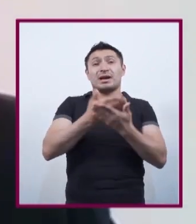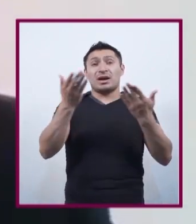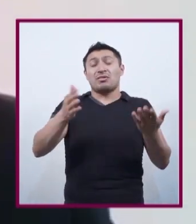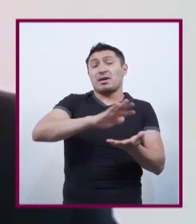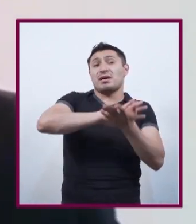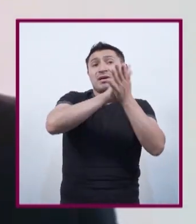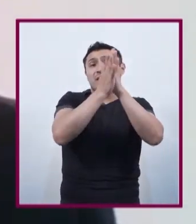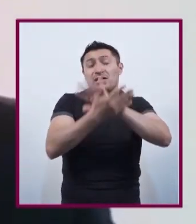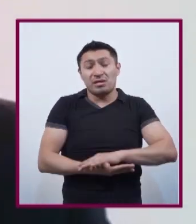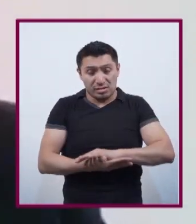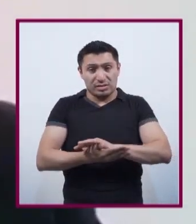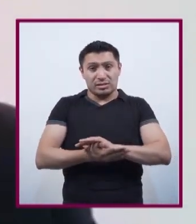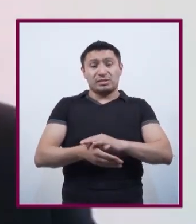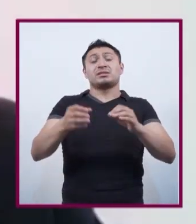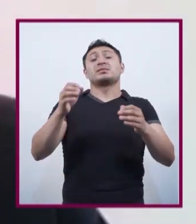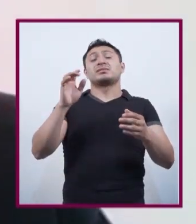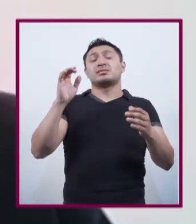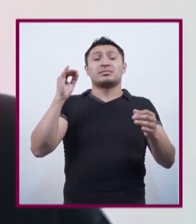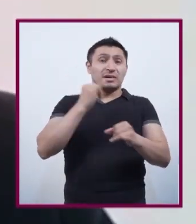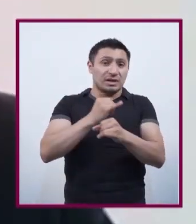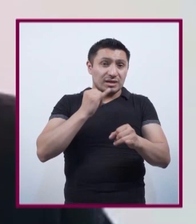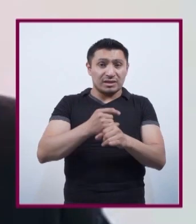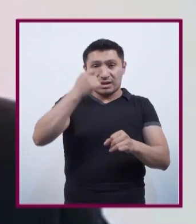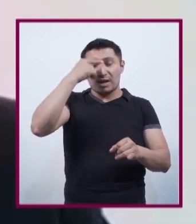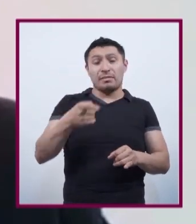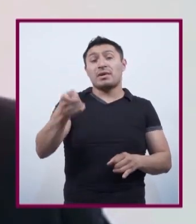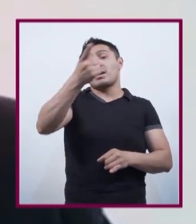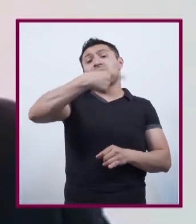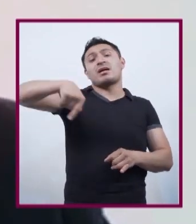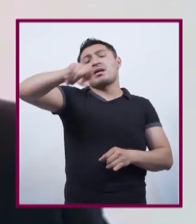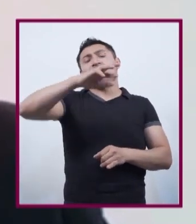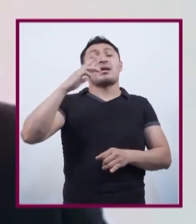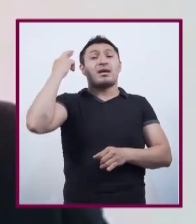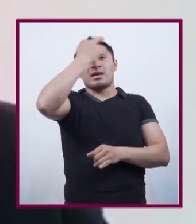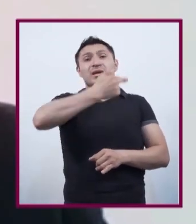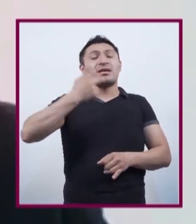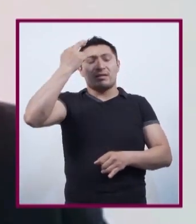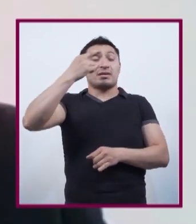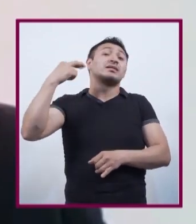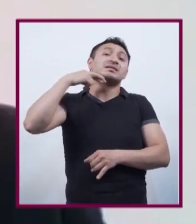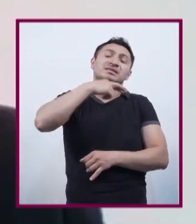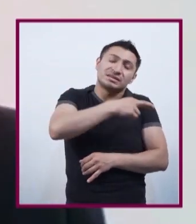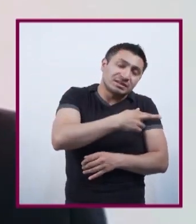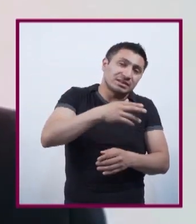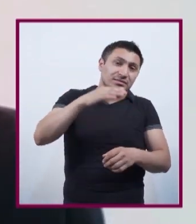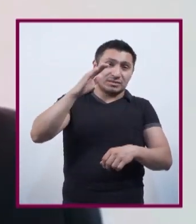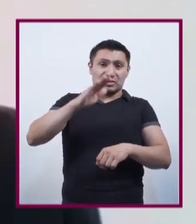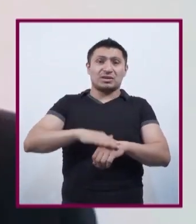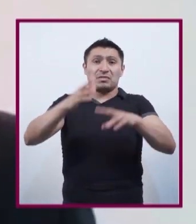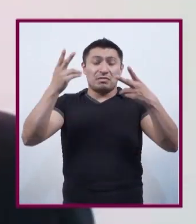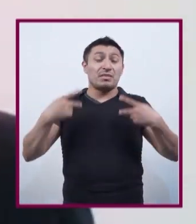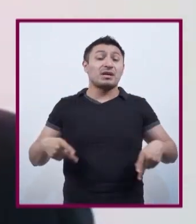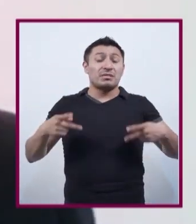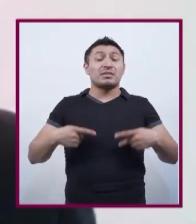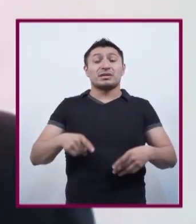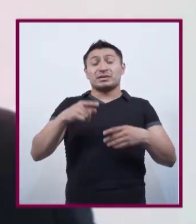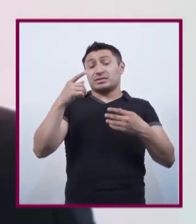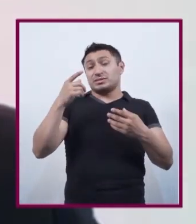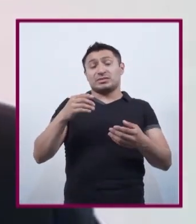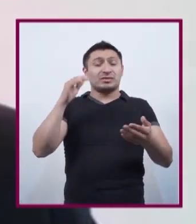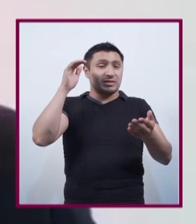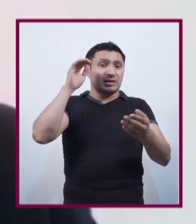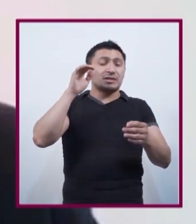consideradas publicaciones históricas o que también tienen un impacto importante para la investigación, no solamente dentro